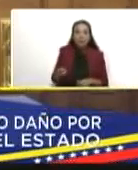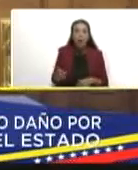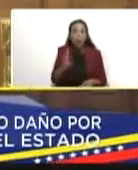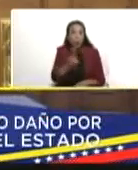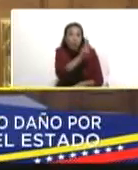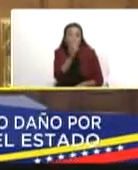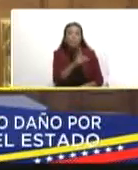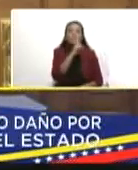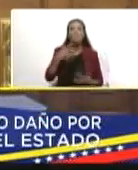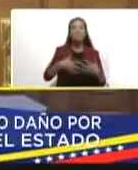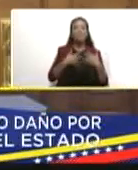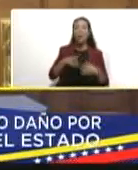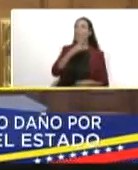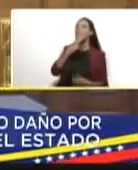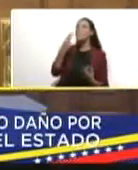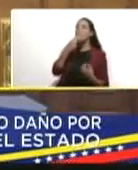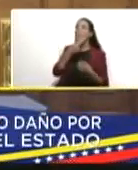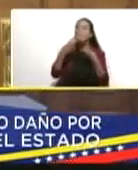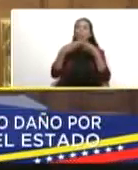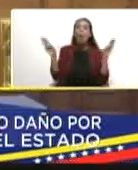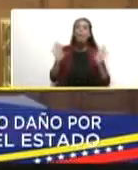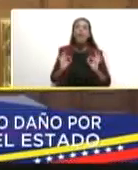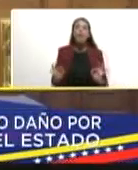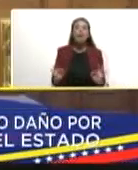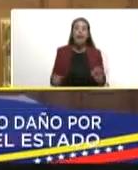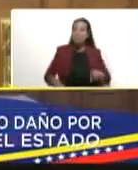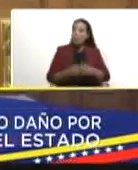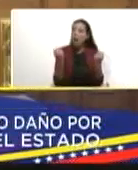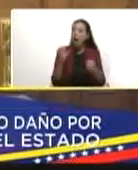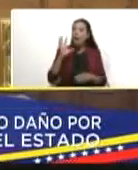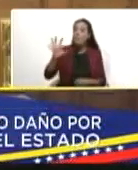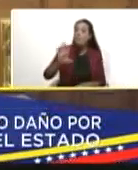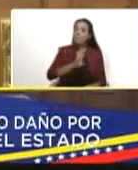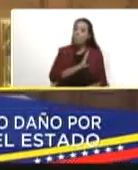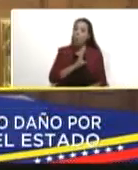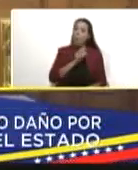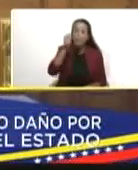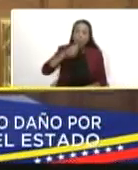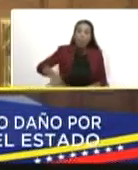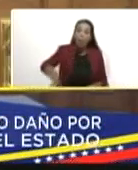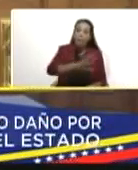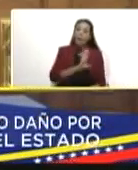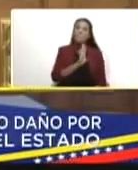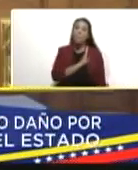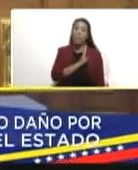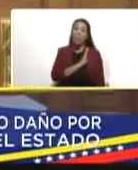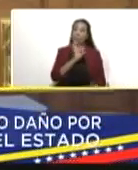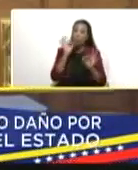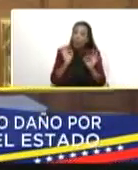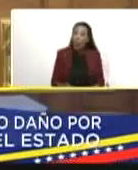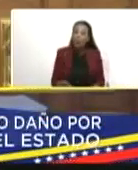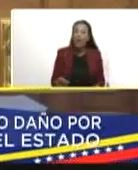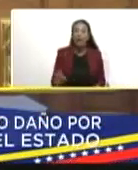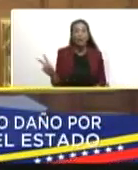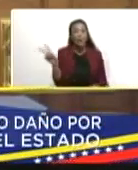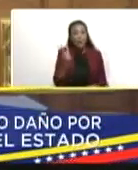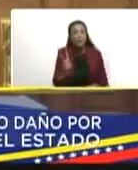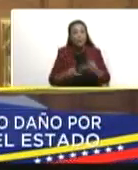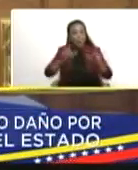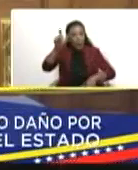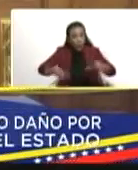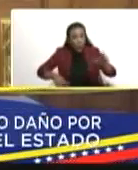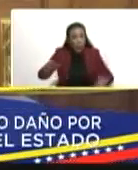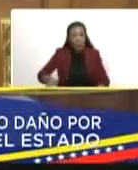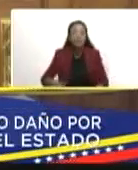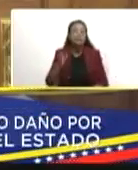utilizando empresas públicas para dañar el patrimonio que le pertenece a todos los venezolanos